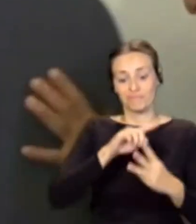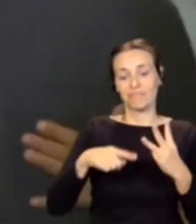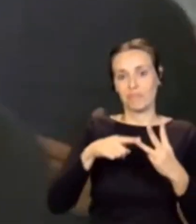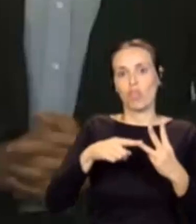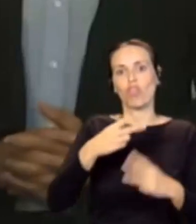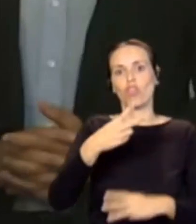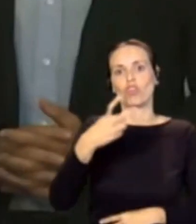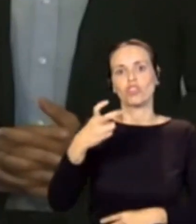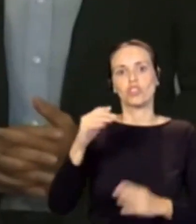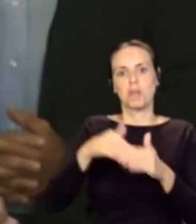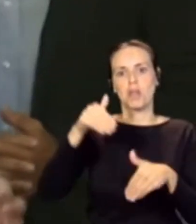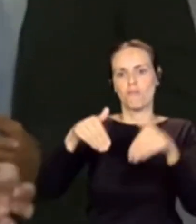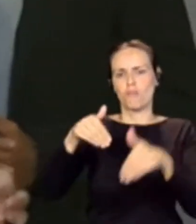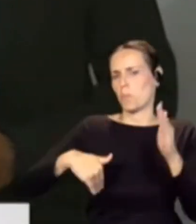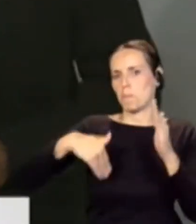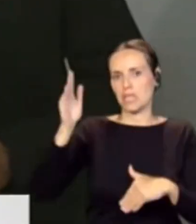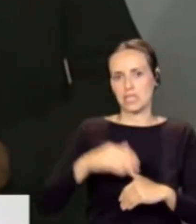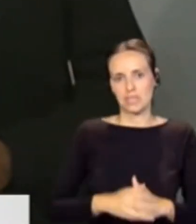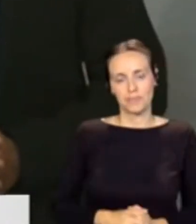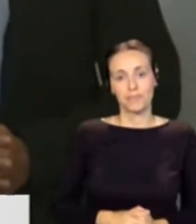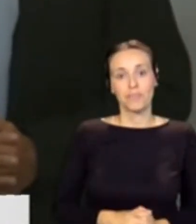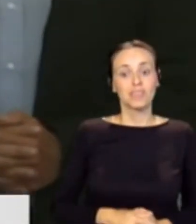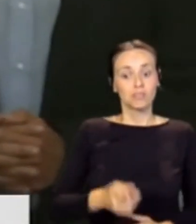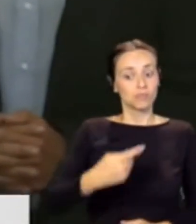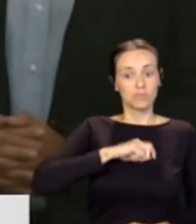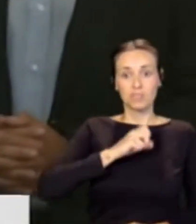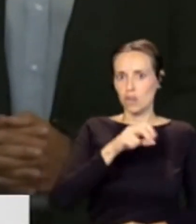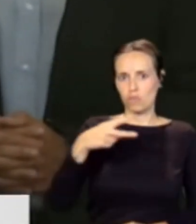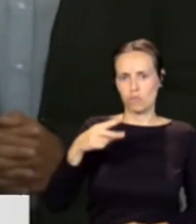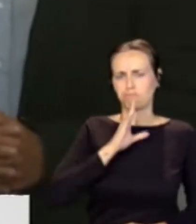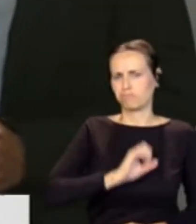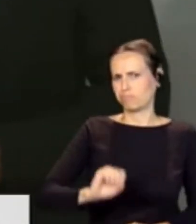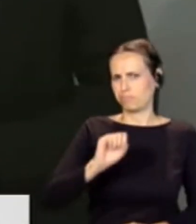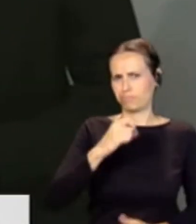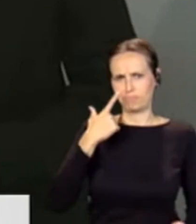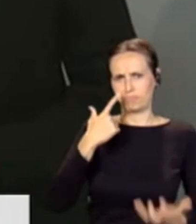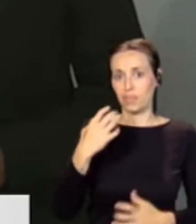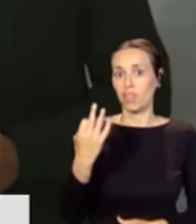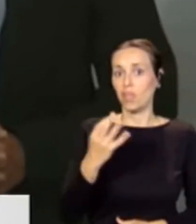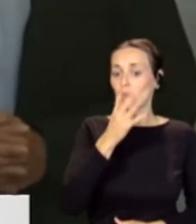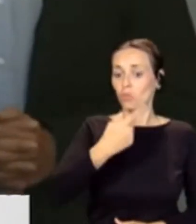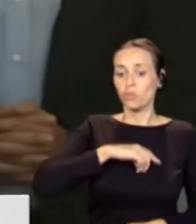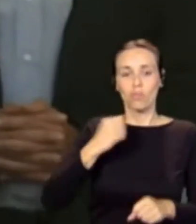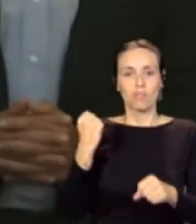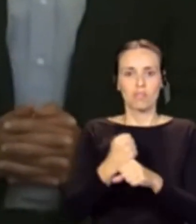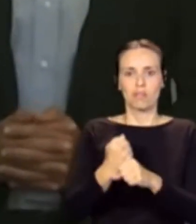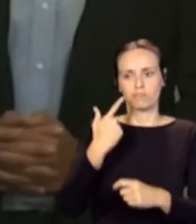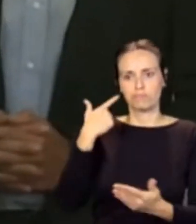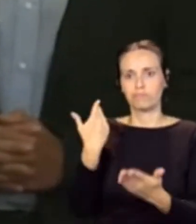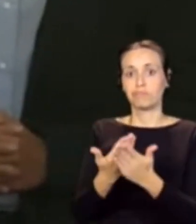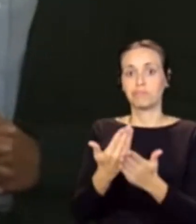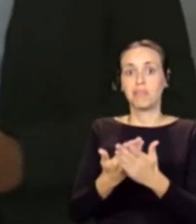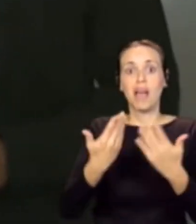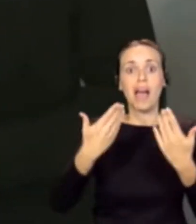200.000 votos. Un resultado magnífico que tenemos que subrayar, que ratifica el trabajo que estamos haciendo, incluso en una comunidad en la que no estamos en el